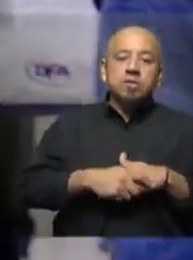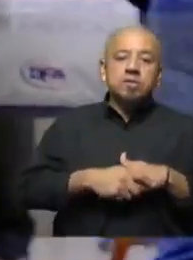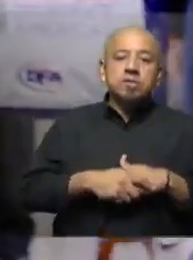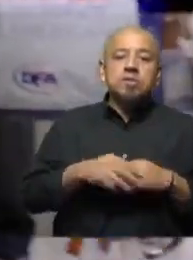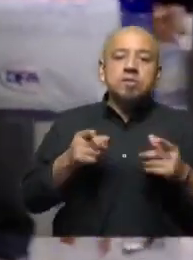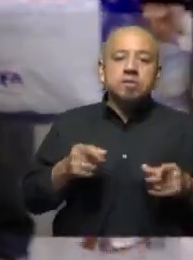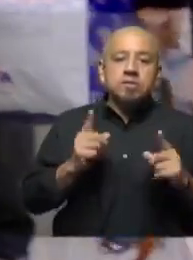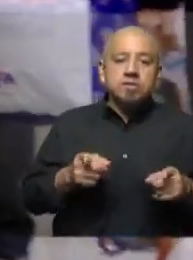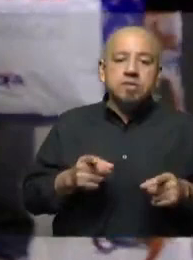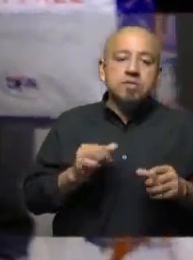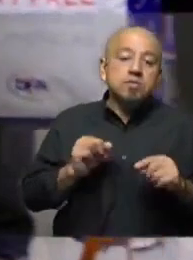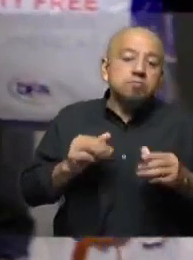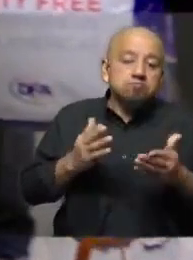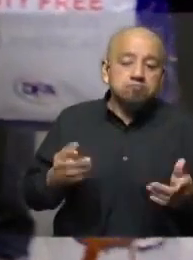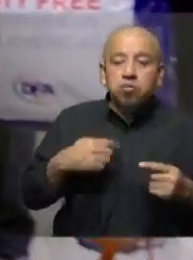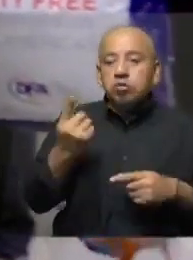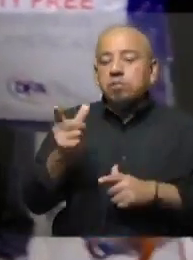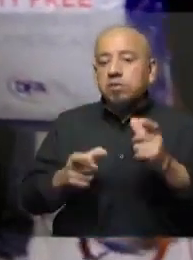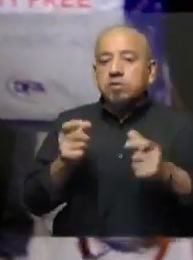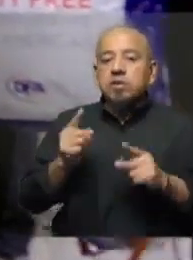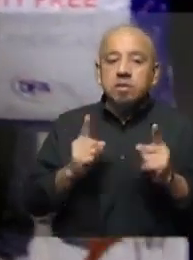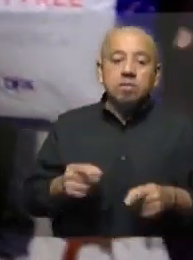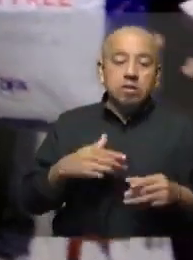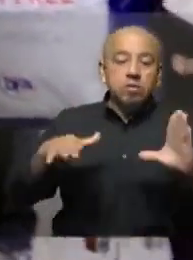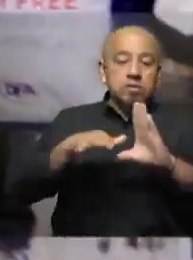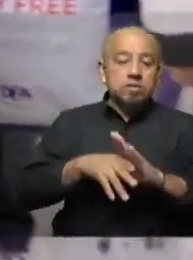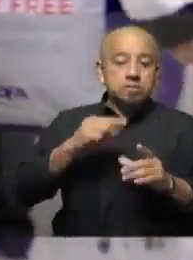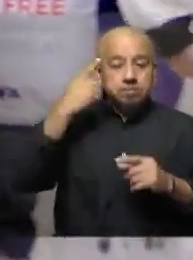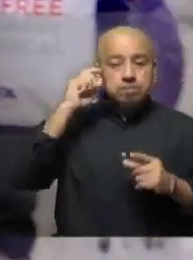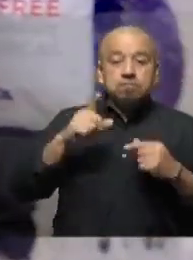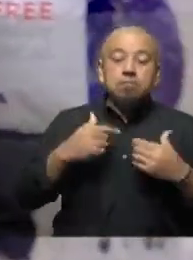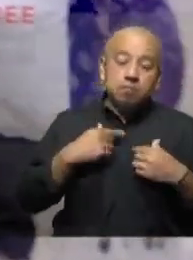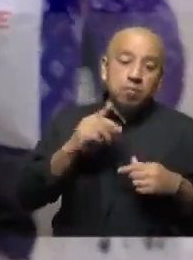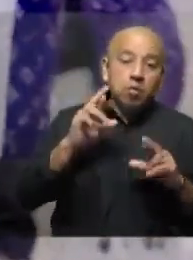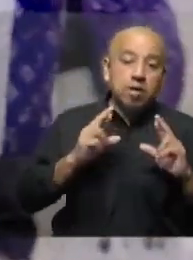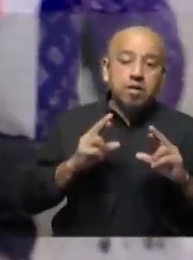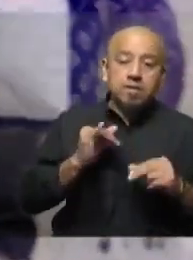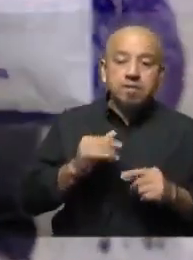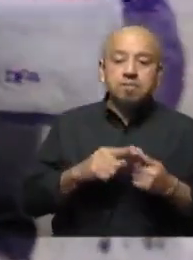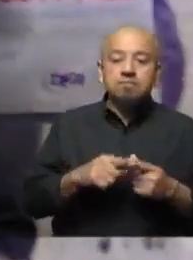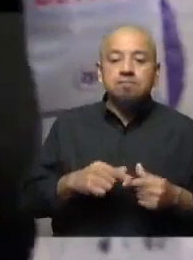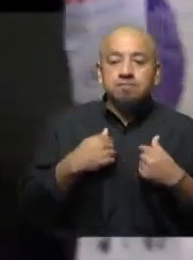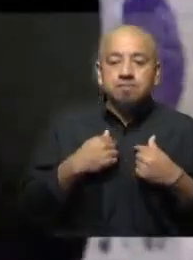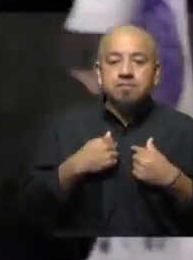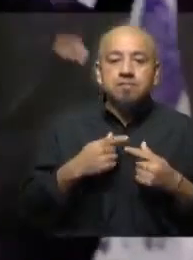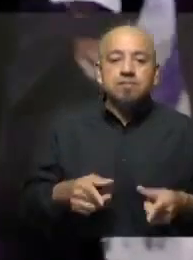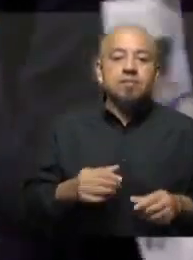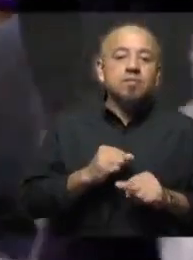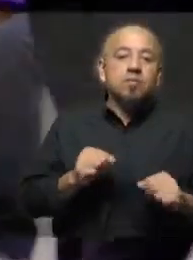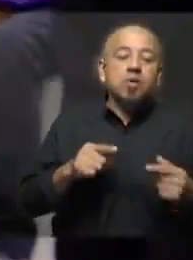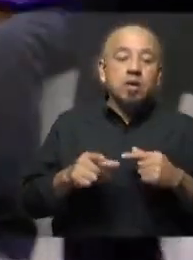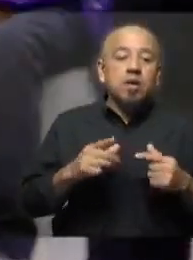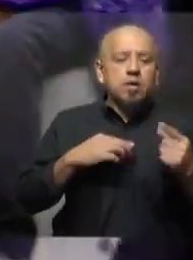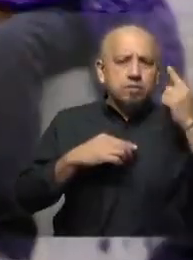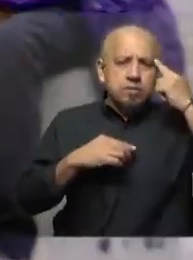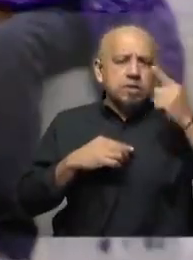en el que también se pueden ver reflejadas fila de otras personas, claro, que tienen, sí, amigas. Sí. Y que sería un deseo, sí, de hecho. Sí. Para mí estaría de más que se fuera la gente del show